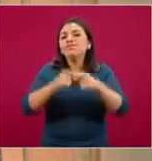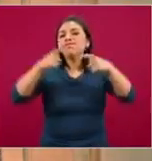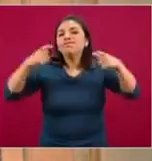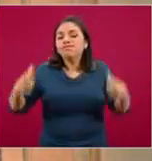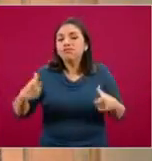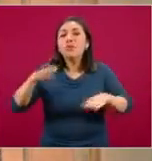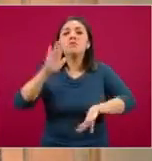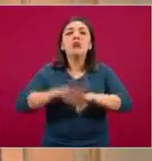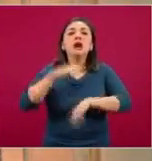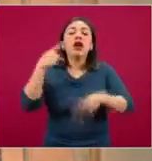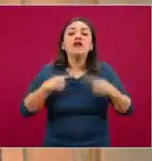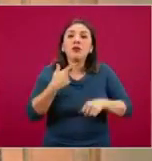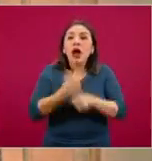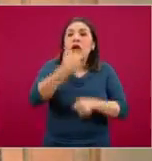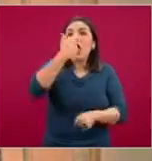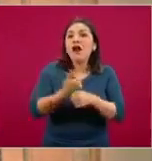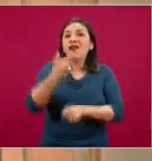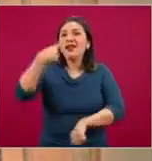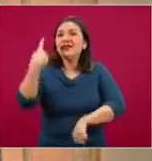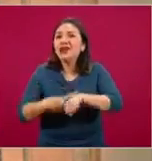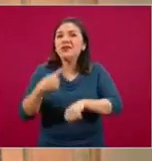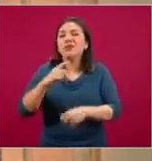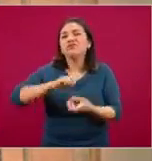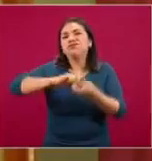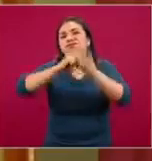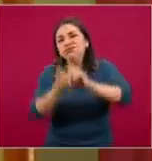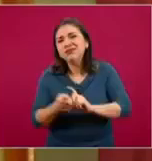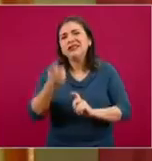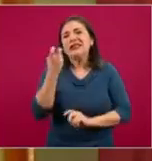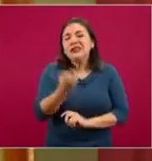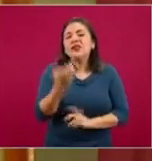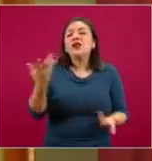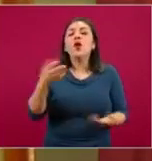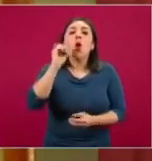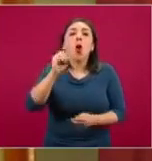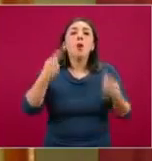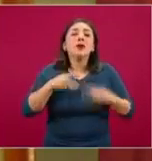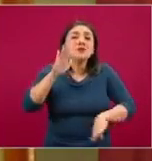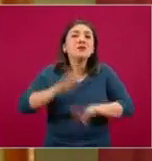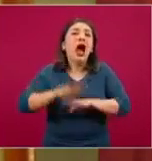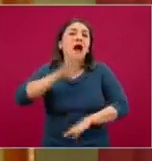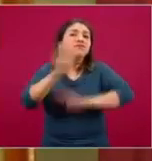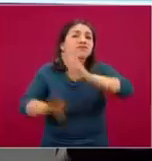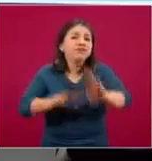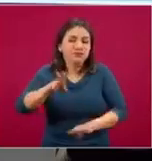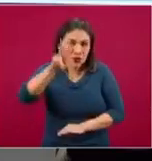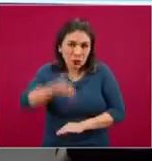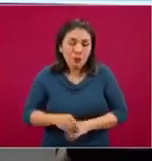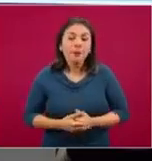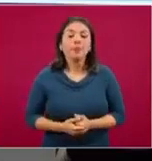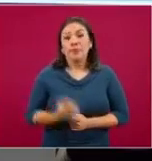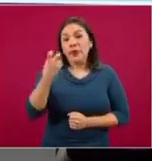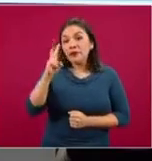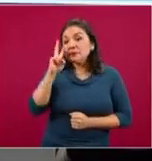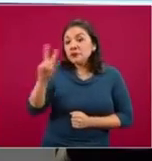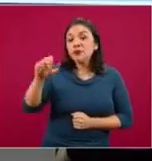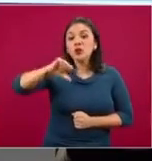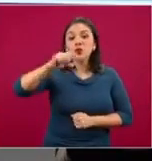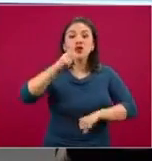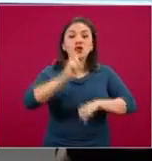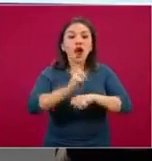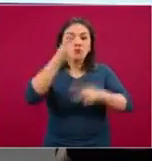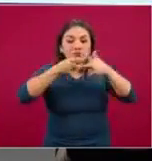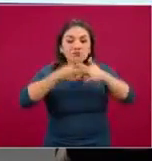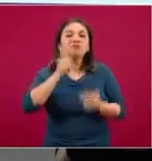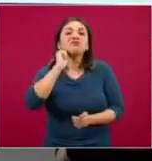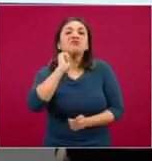que enfermarían de manera grave dentro de estos casos nuevos y lamentables defunciones. Vamos a ver entonces la estadística para